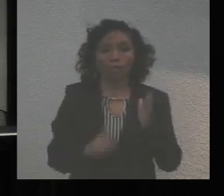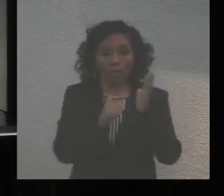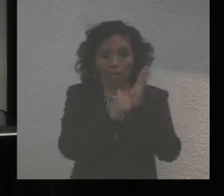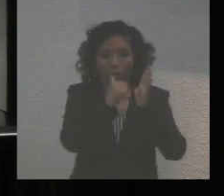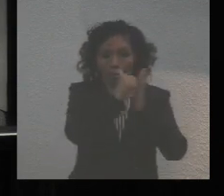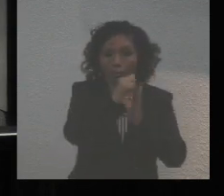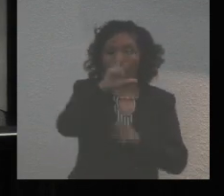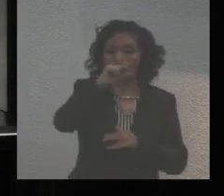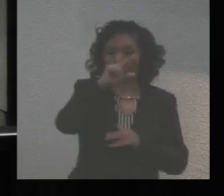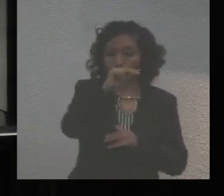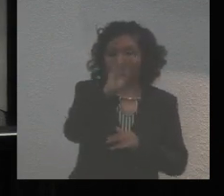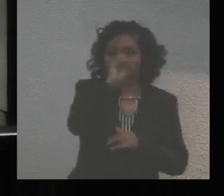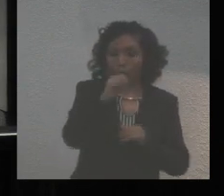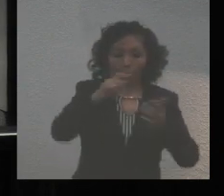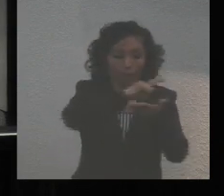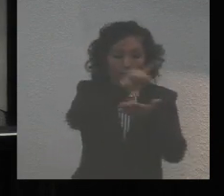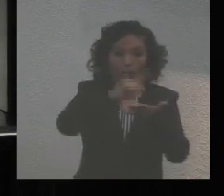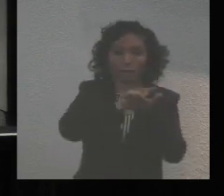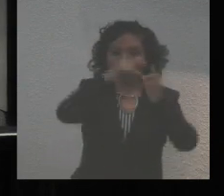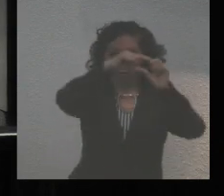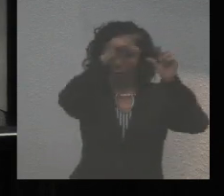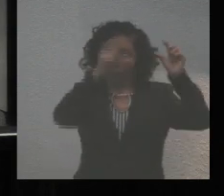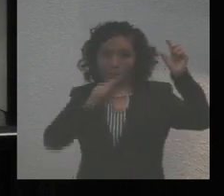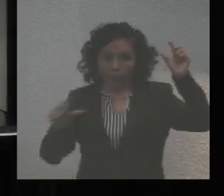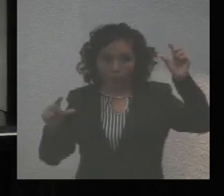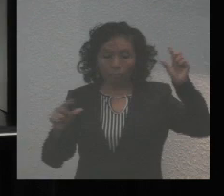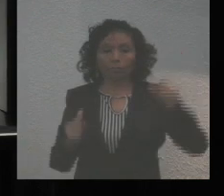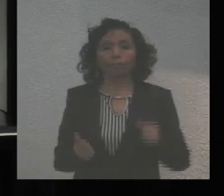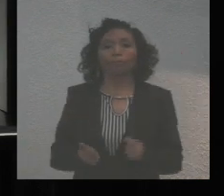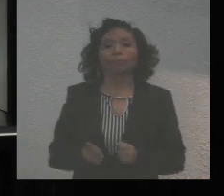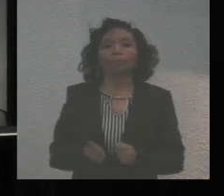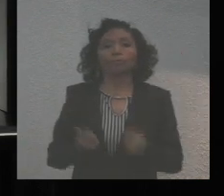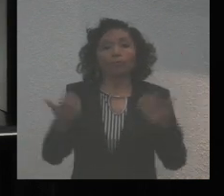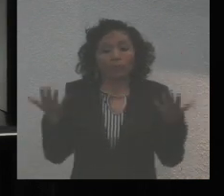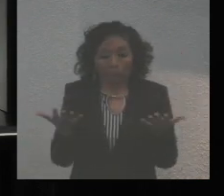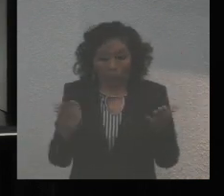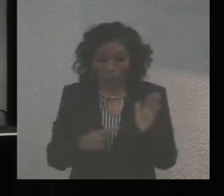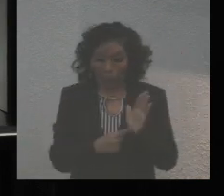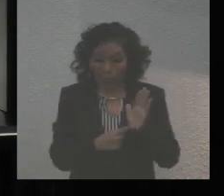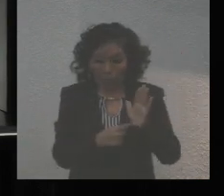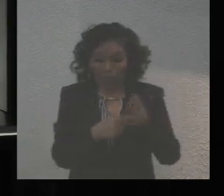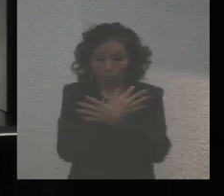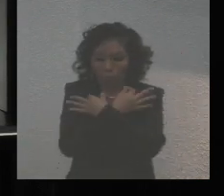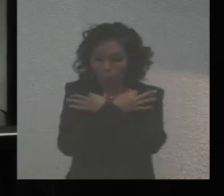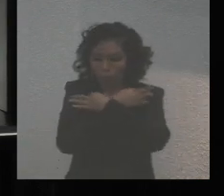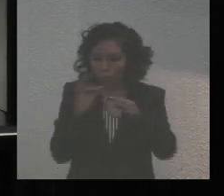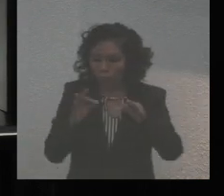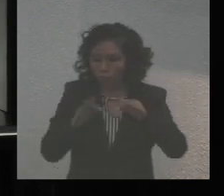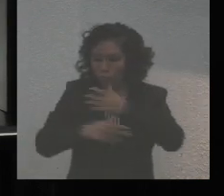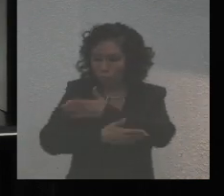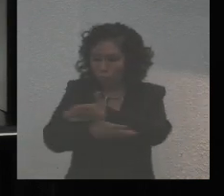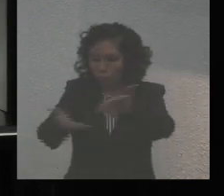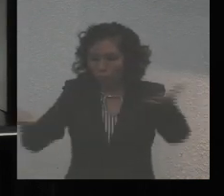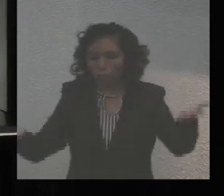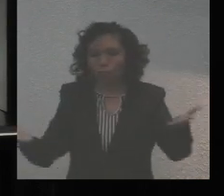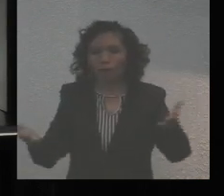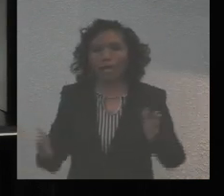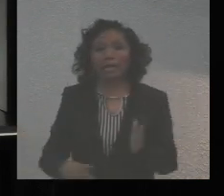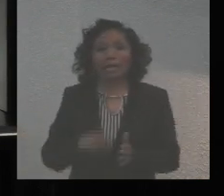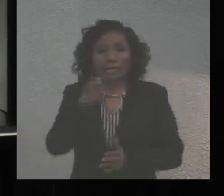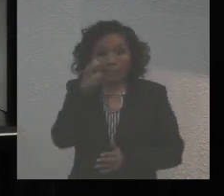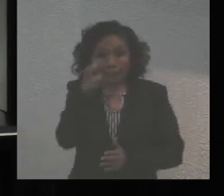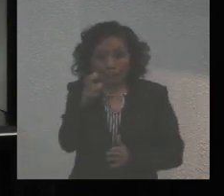artículo 89 de la Constitución Política de los Estados Unidos Mexicanos y para la debida publicación y observancia, expido